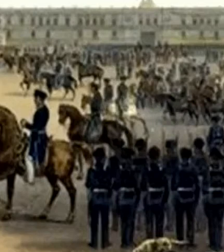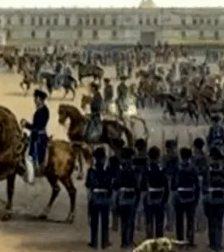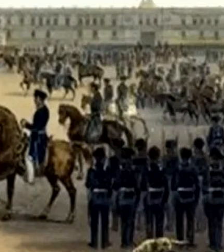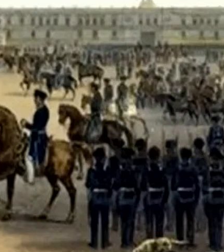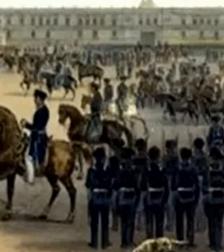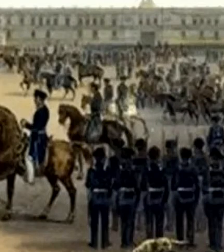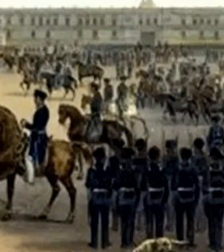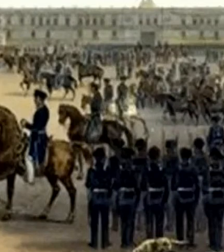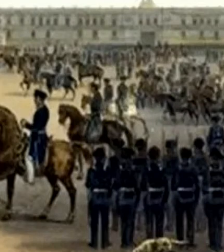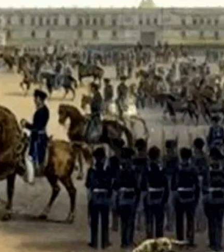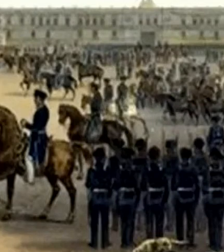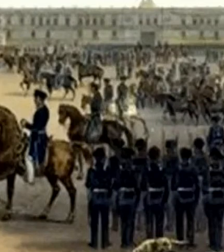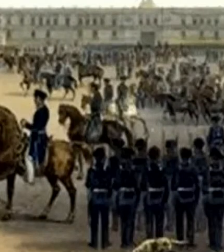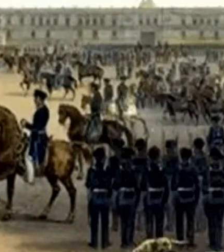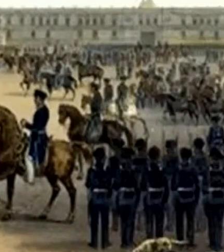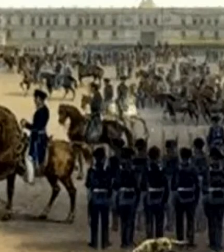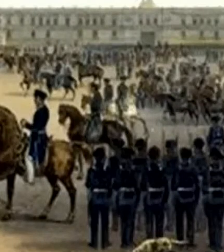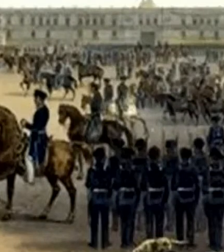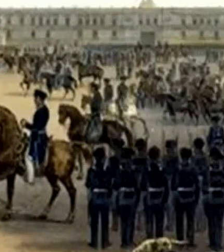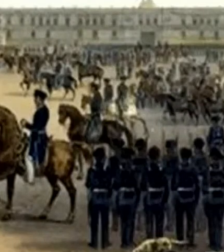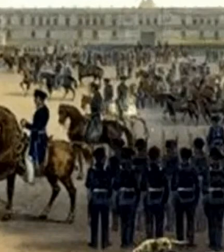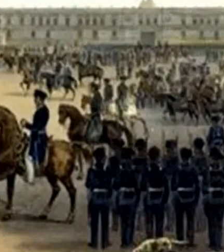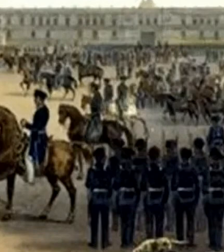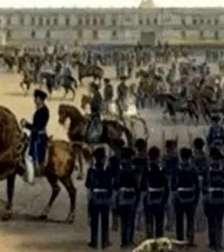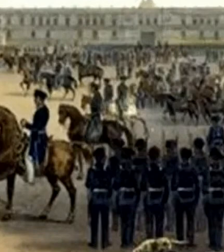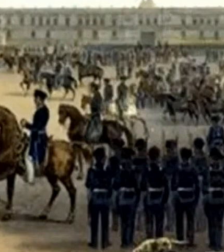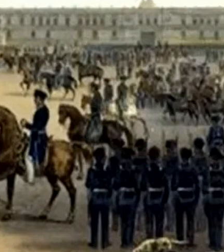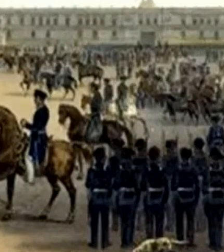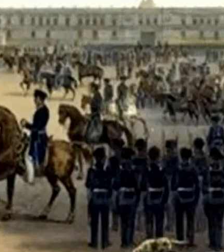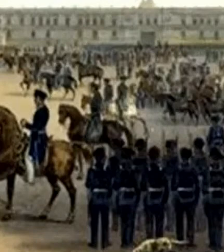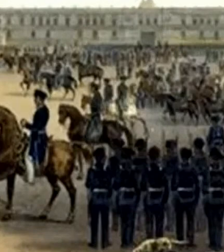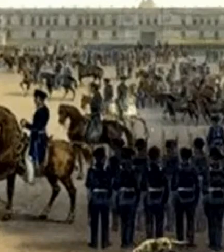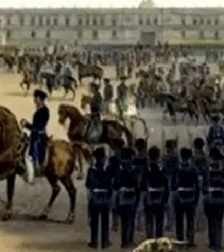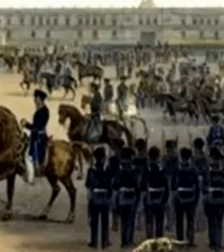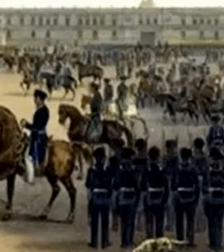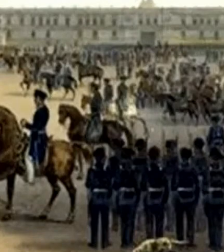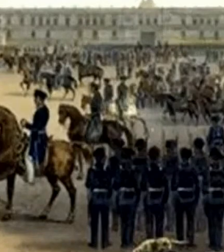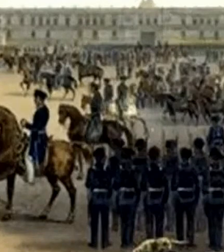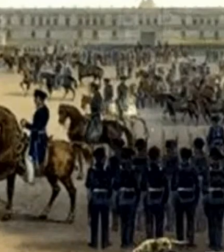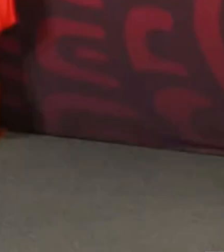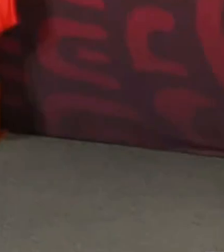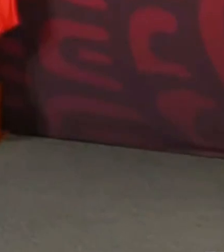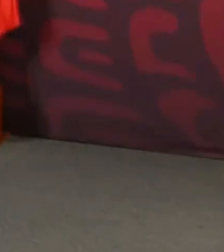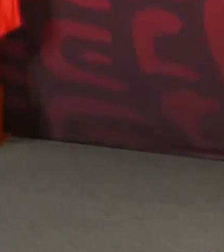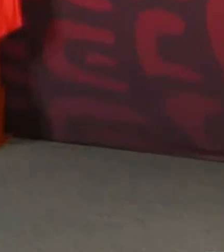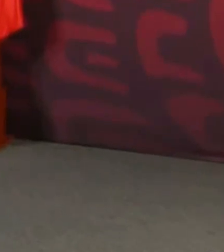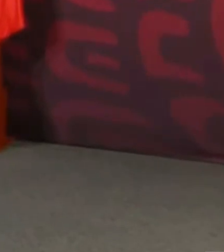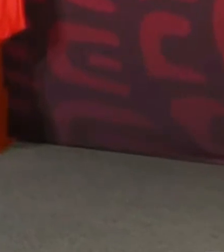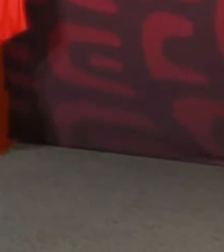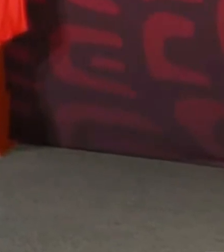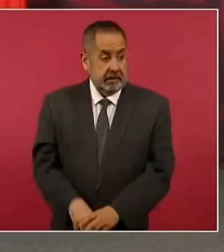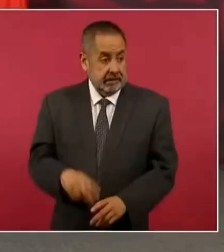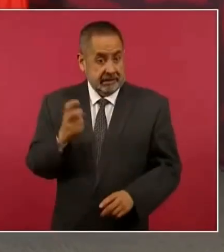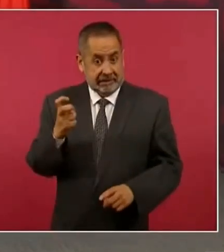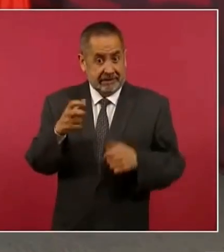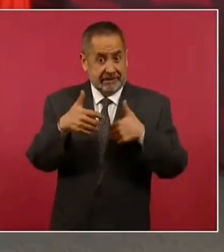de las fuerzas invasoras estadounidenses. Y luego, cuando